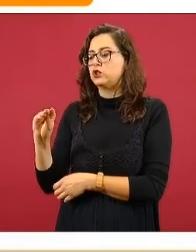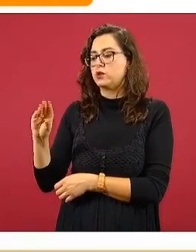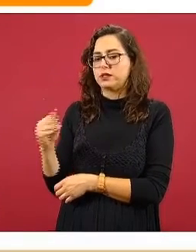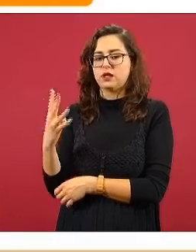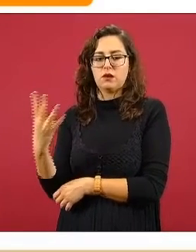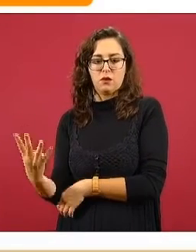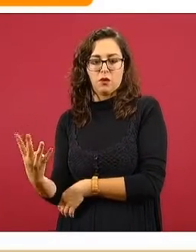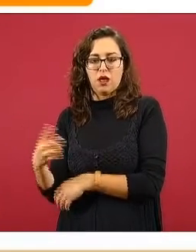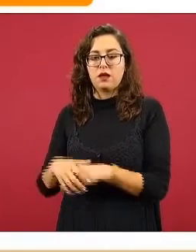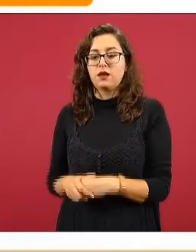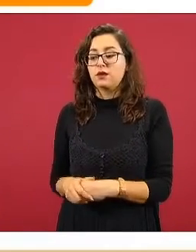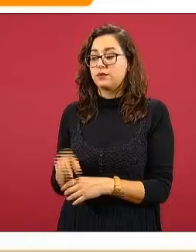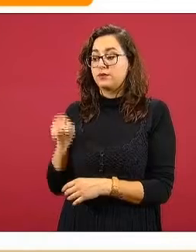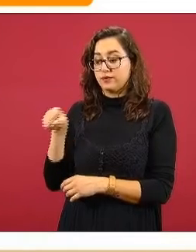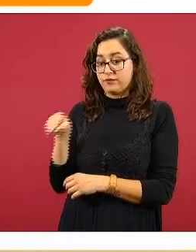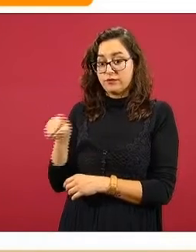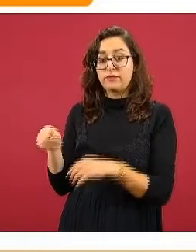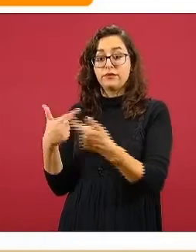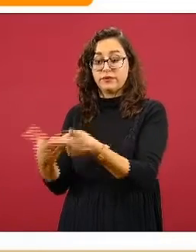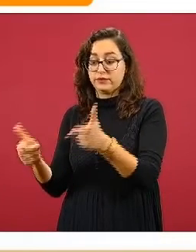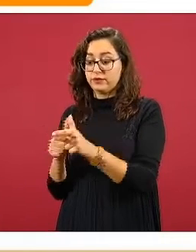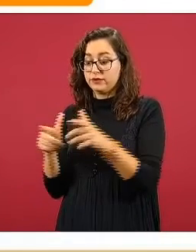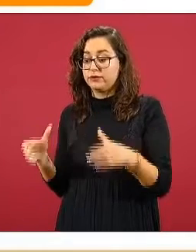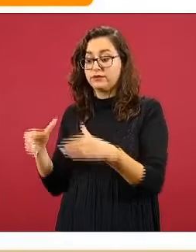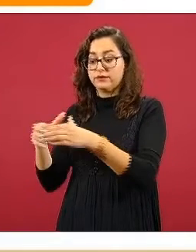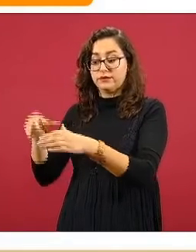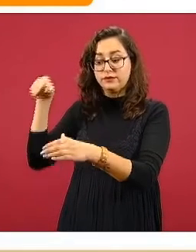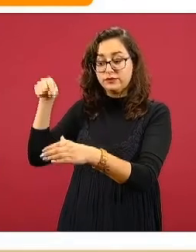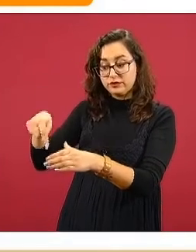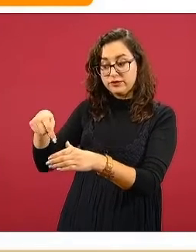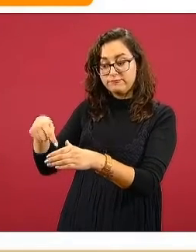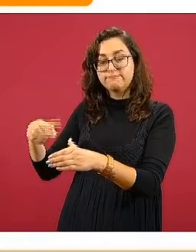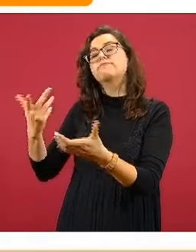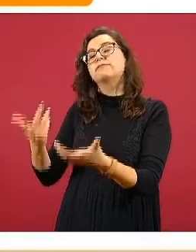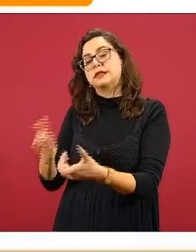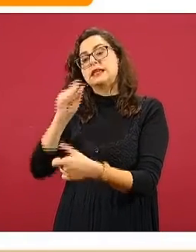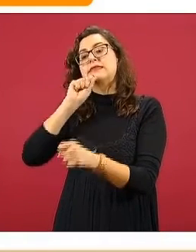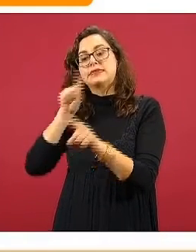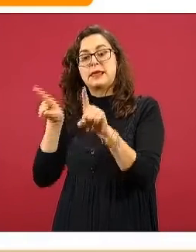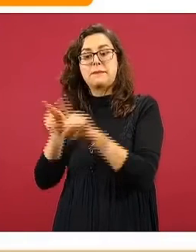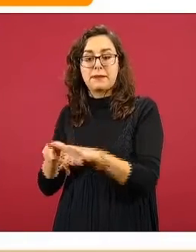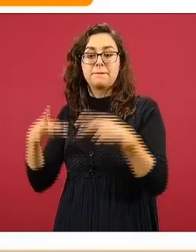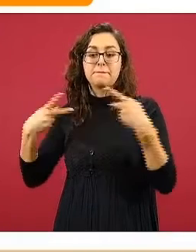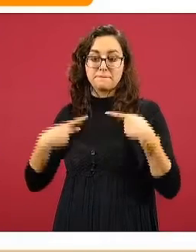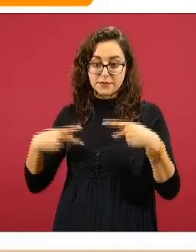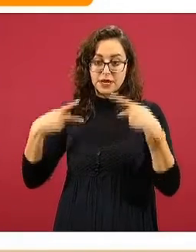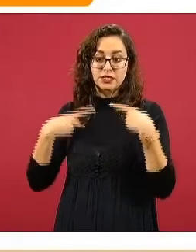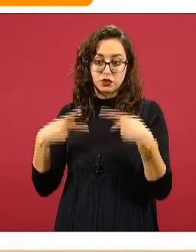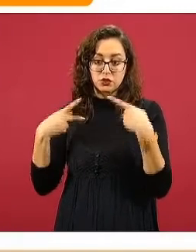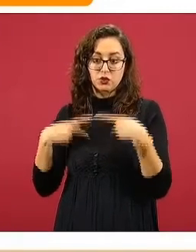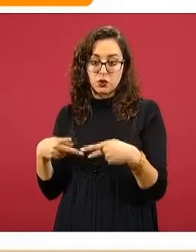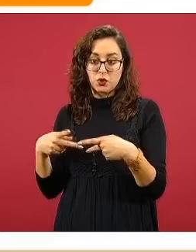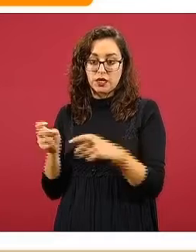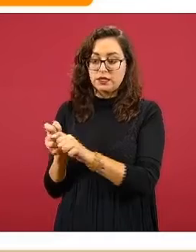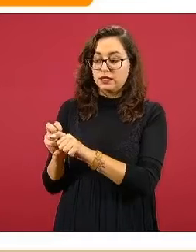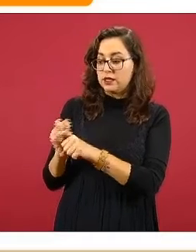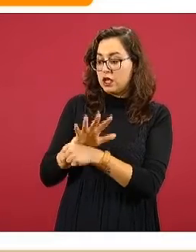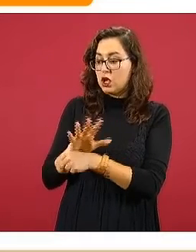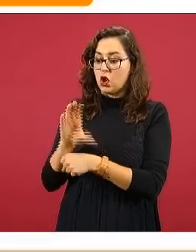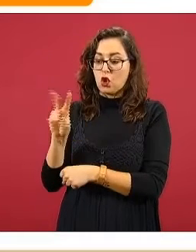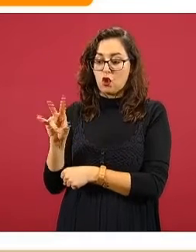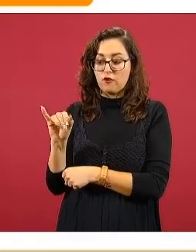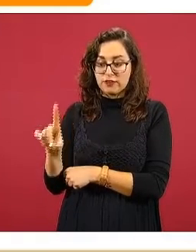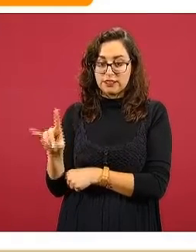1.078.594. Dentro de este grupo, sabemos, también se encuentran las personas que han sido confirmadas a